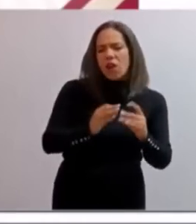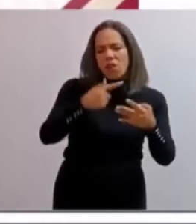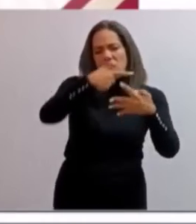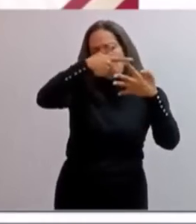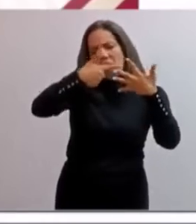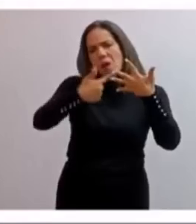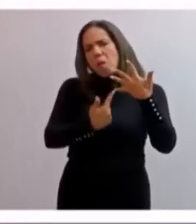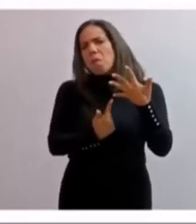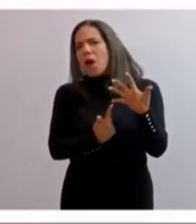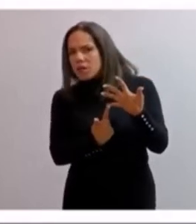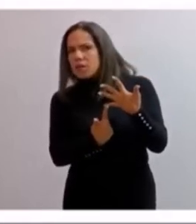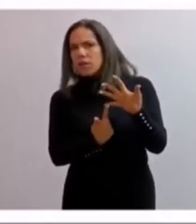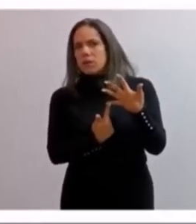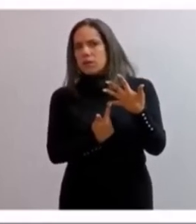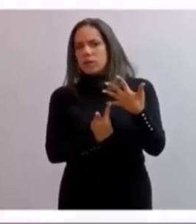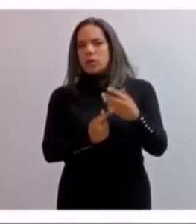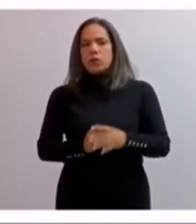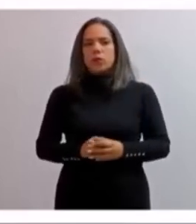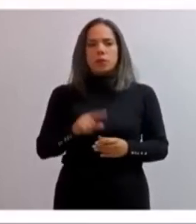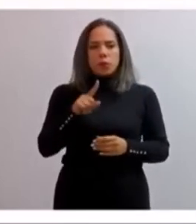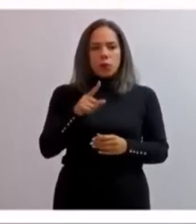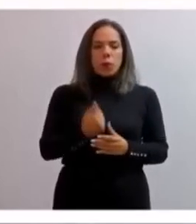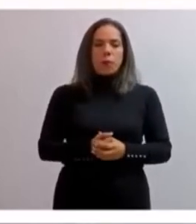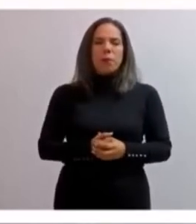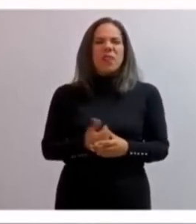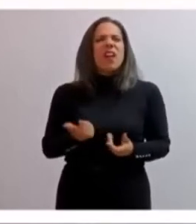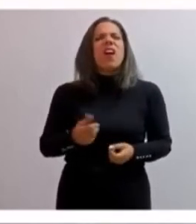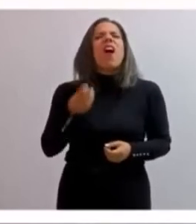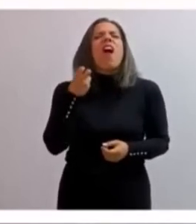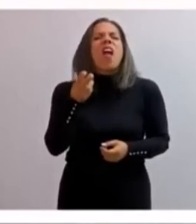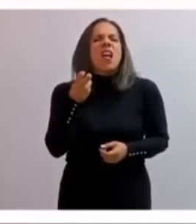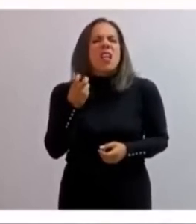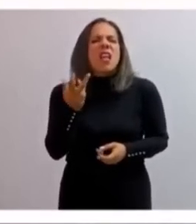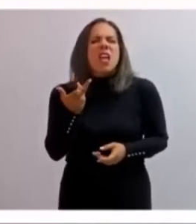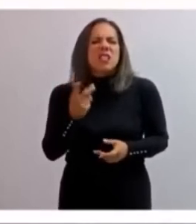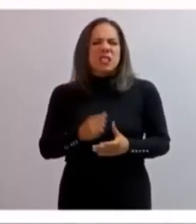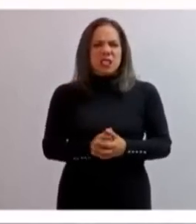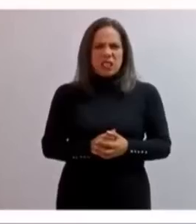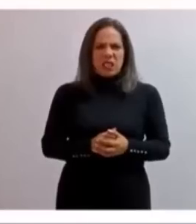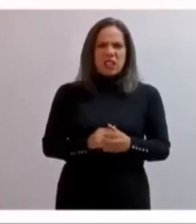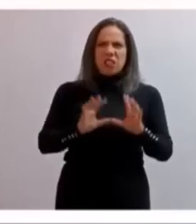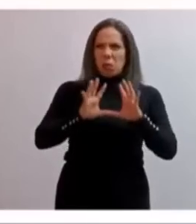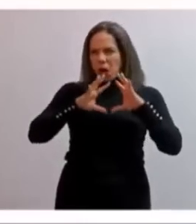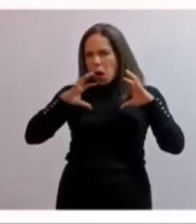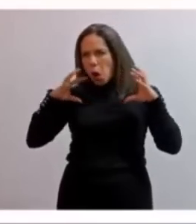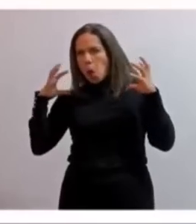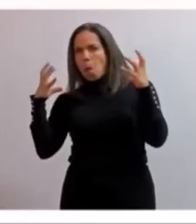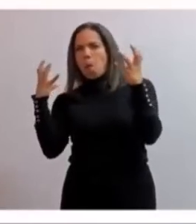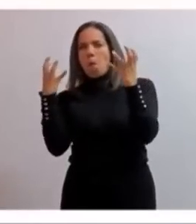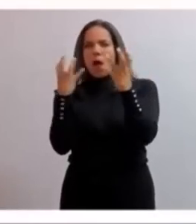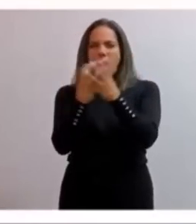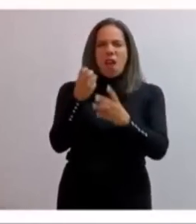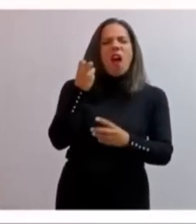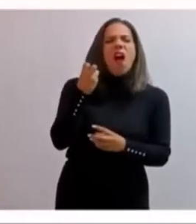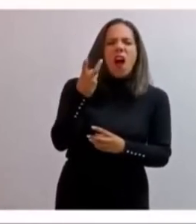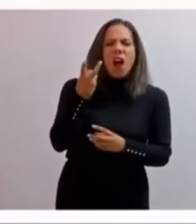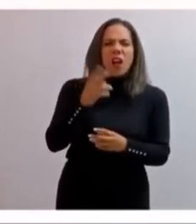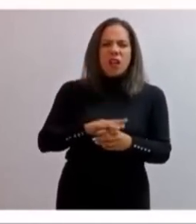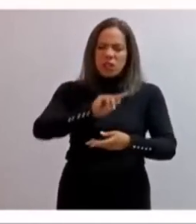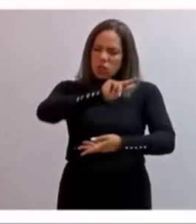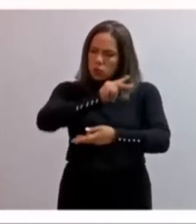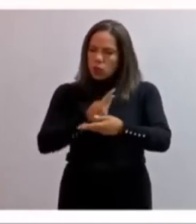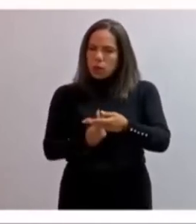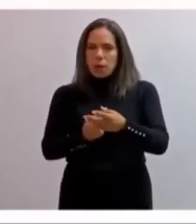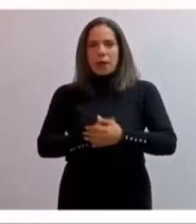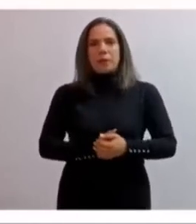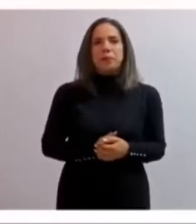docente. Vamos a trabajar qué significado tiene en términos globales este plan de estudios. En